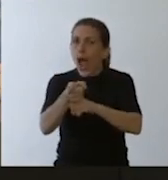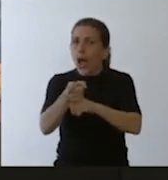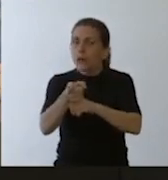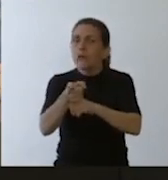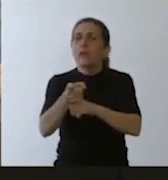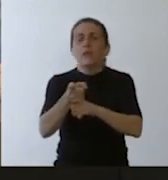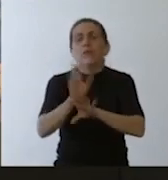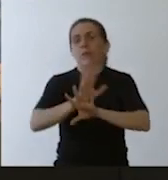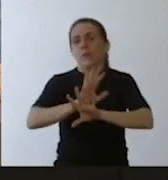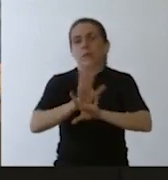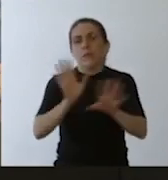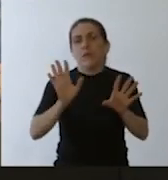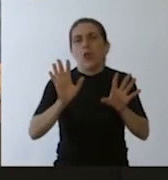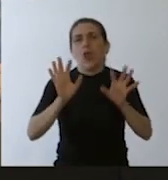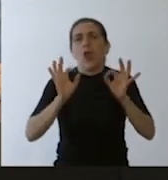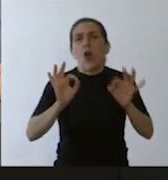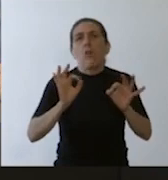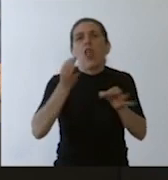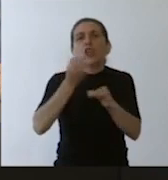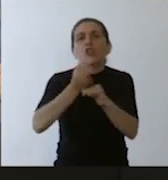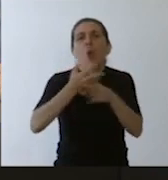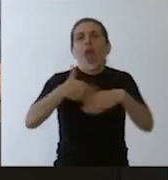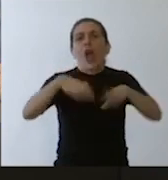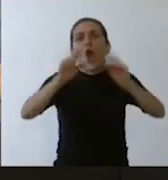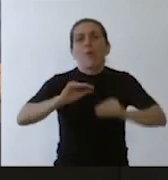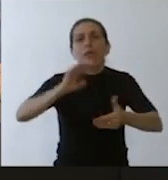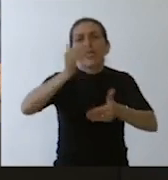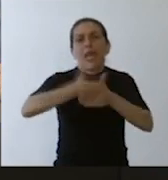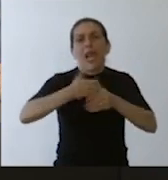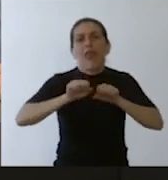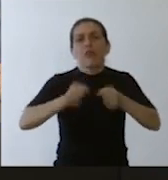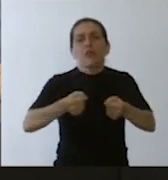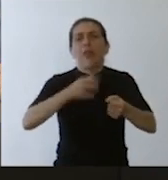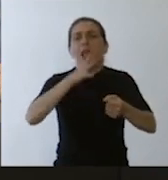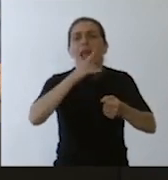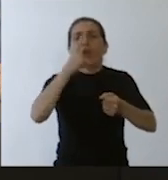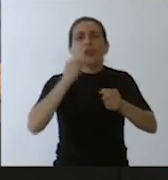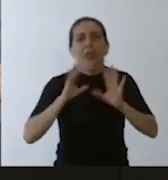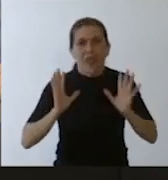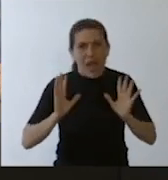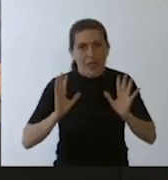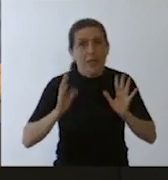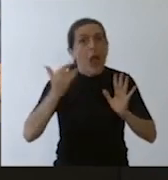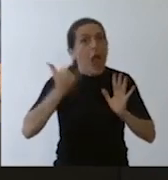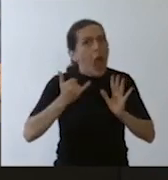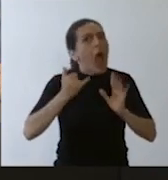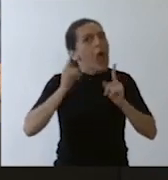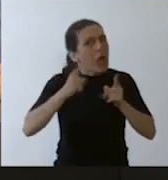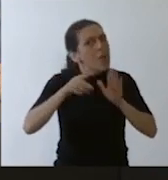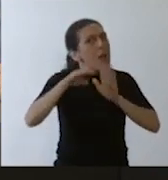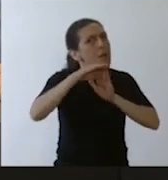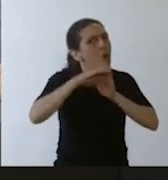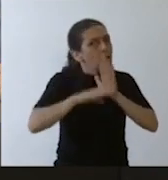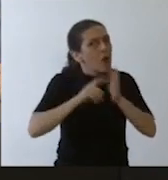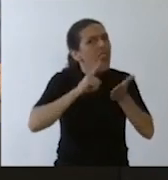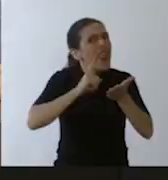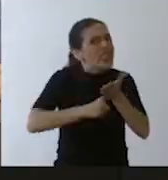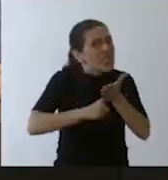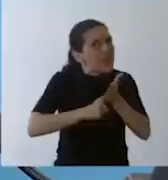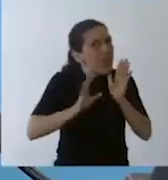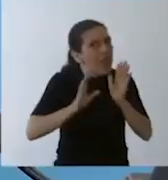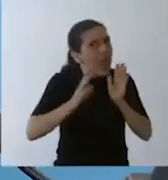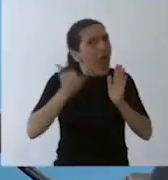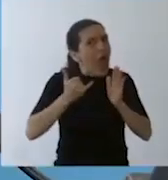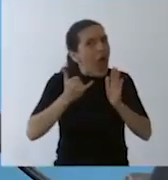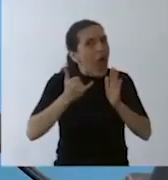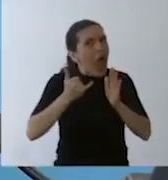las actividades totales de la escuela por 14 días. O sea, hay medidas también que se toman de tipo intermedio